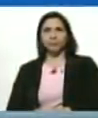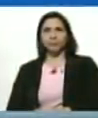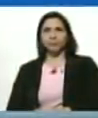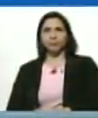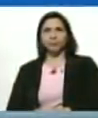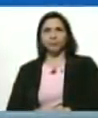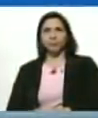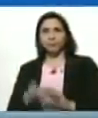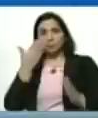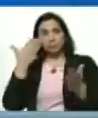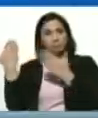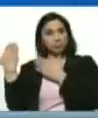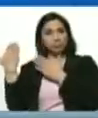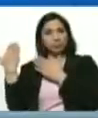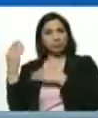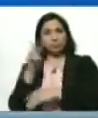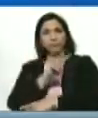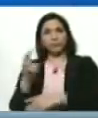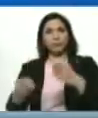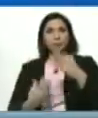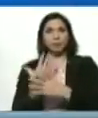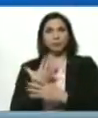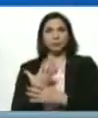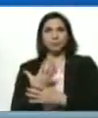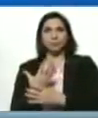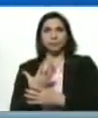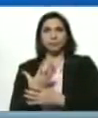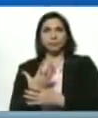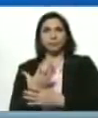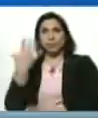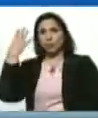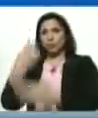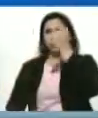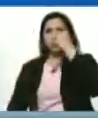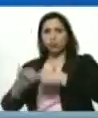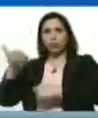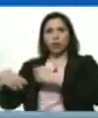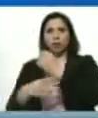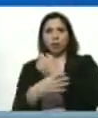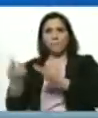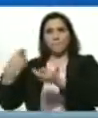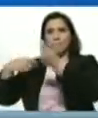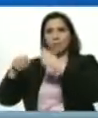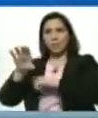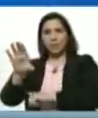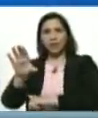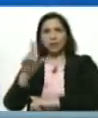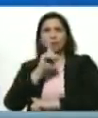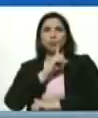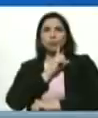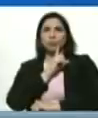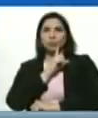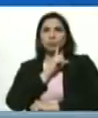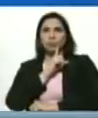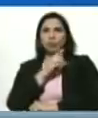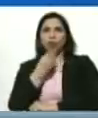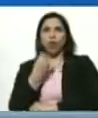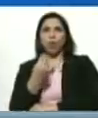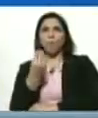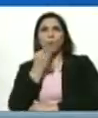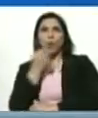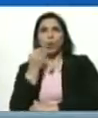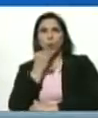aquí es también el 22 de mayo el prófugo de la justicia vendepatrias mejor conocimos como el bobolongo